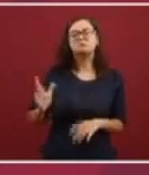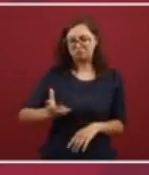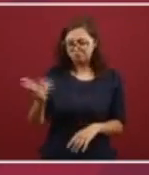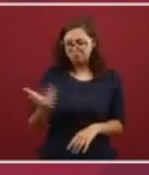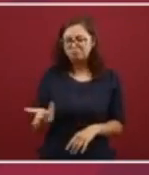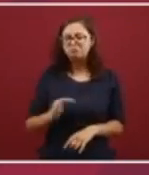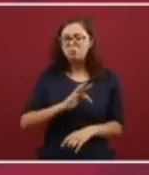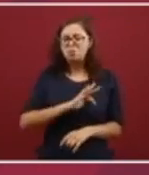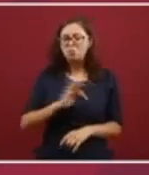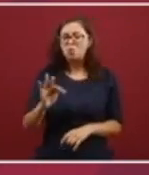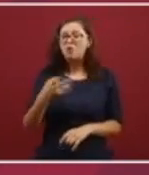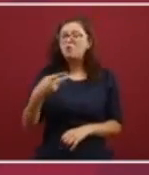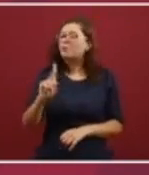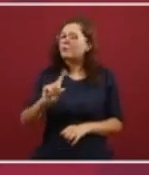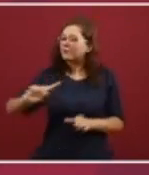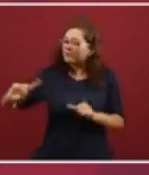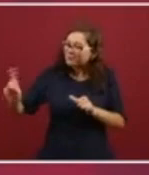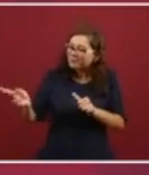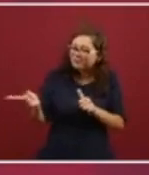que se